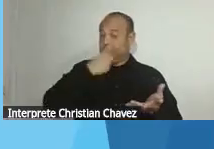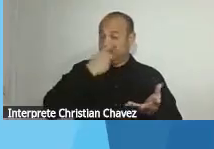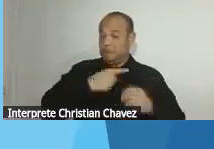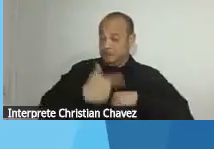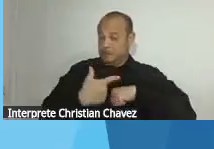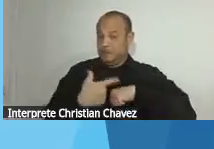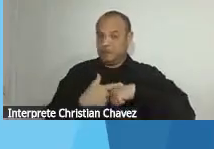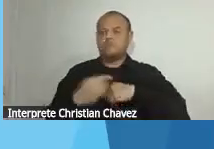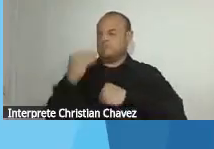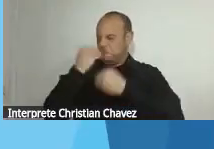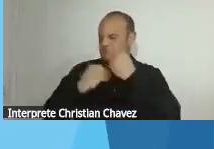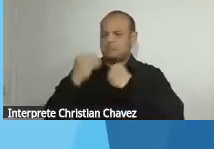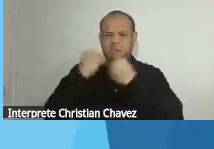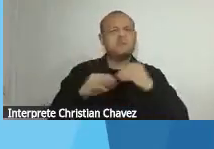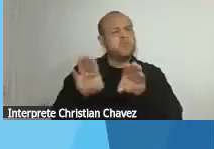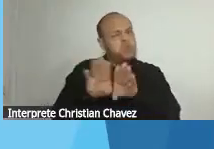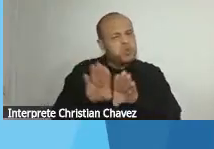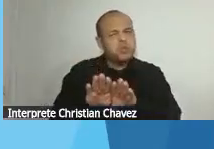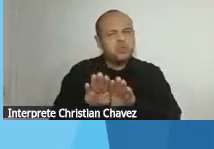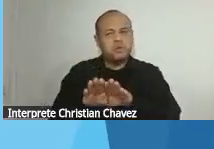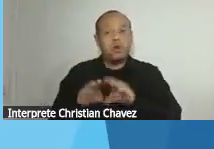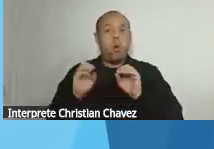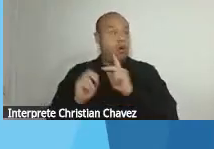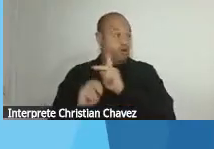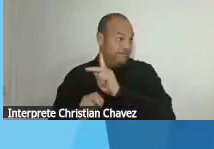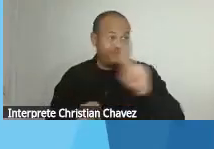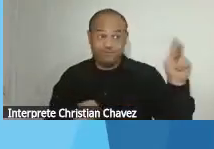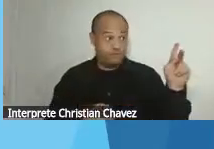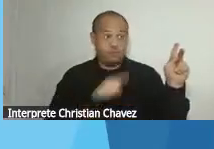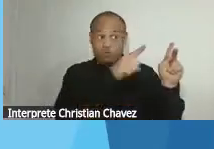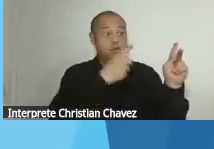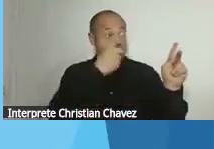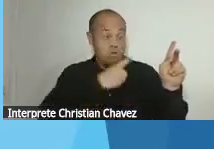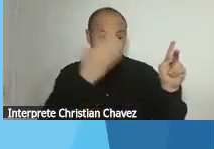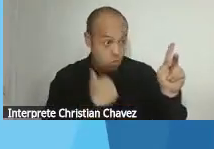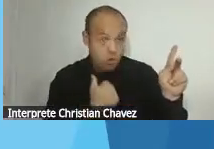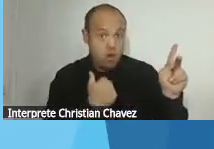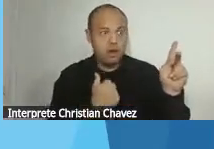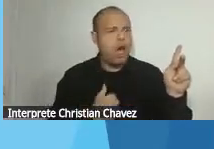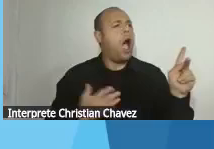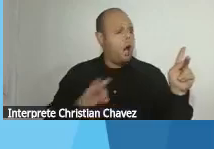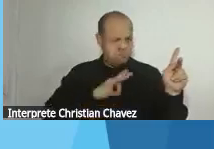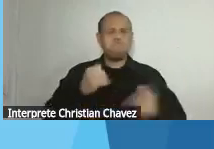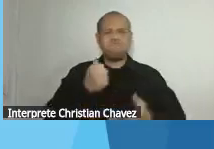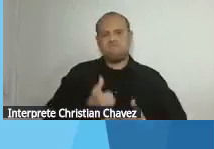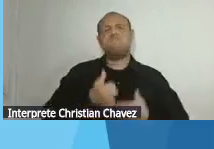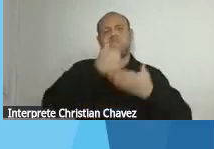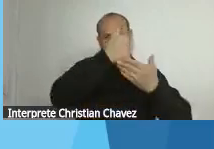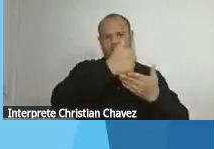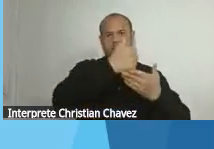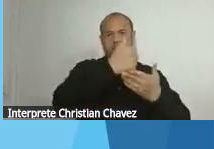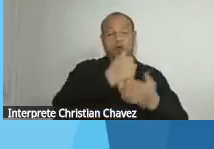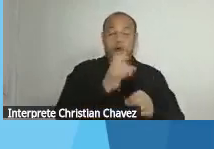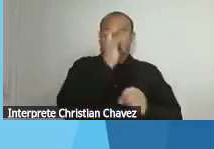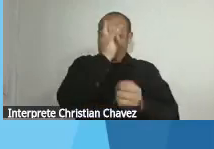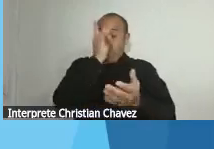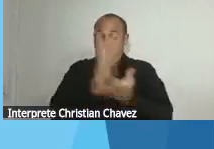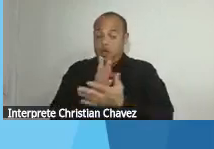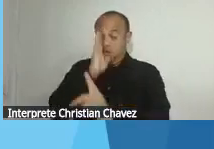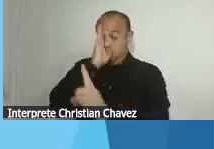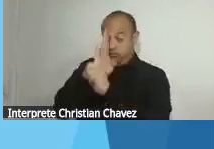todas las personas en general, porque no solamente la persona que vive con diabetes tiene que consumir alimentos de esta